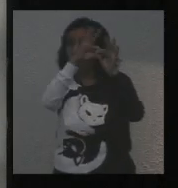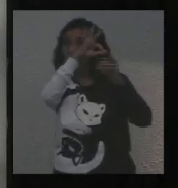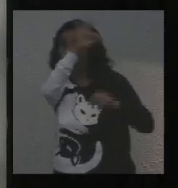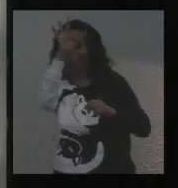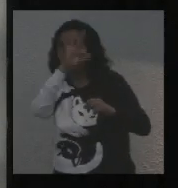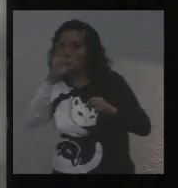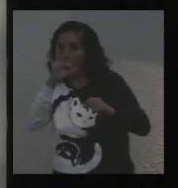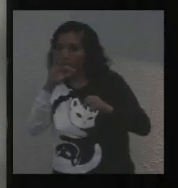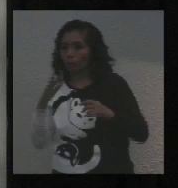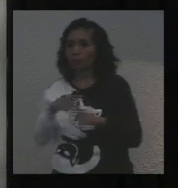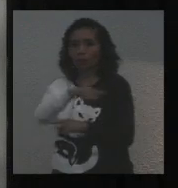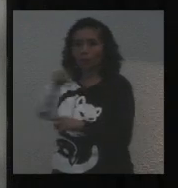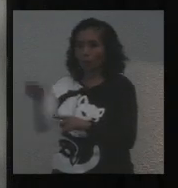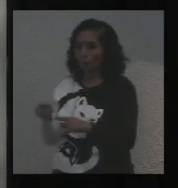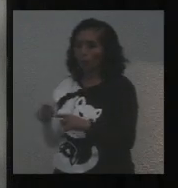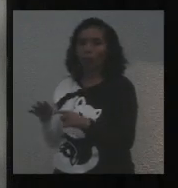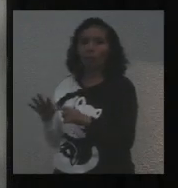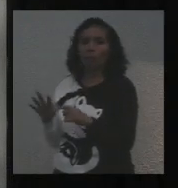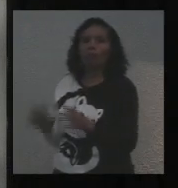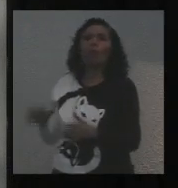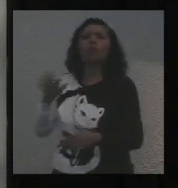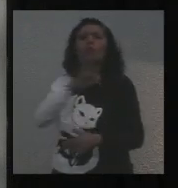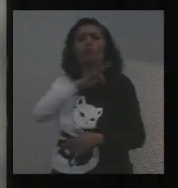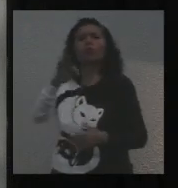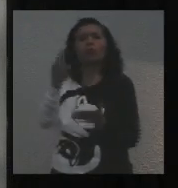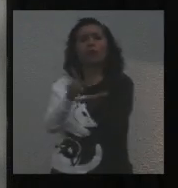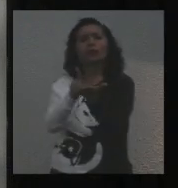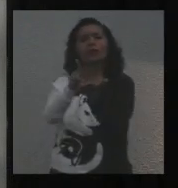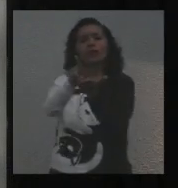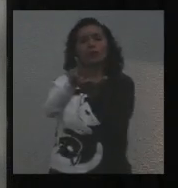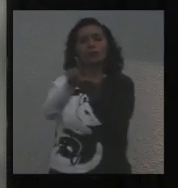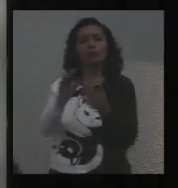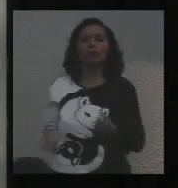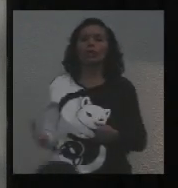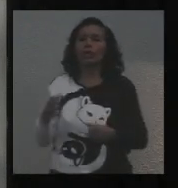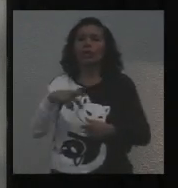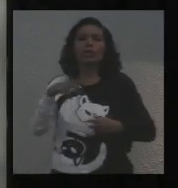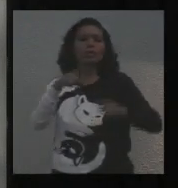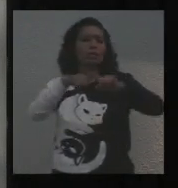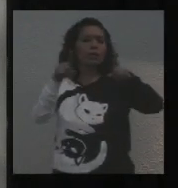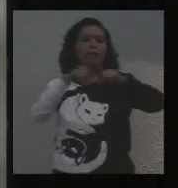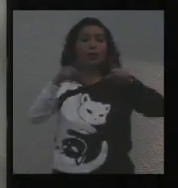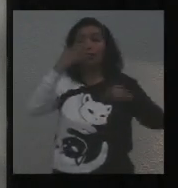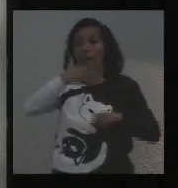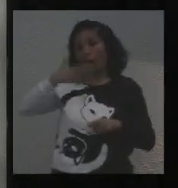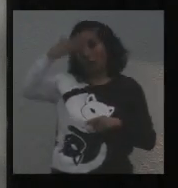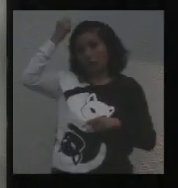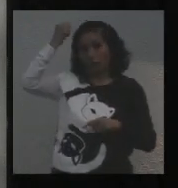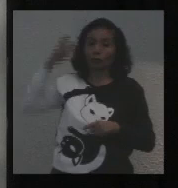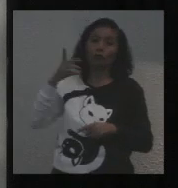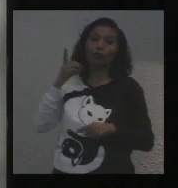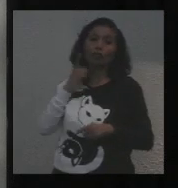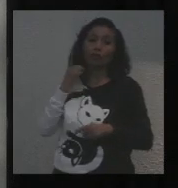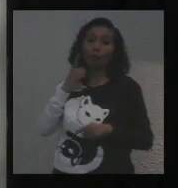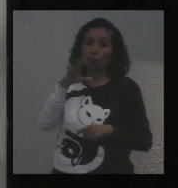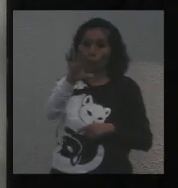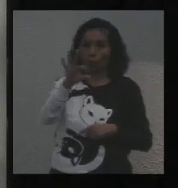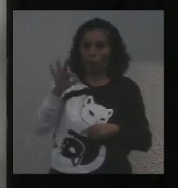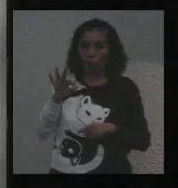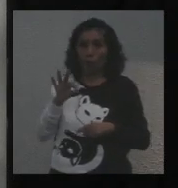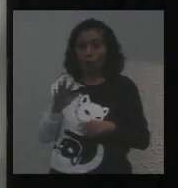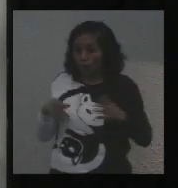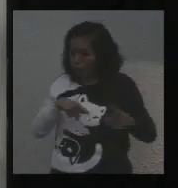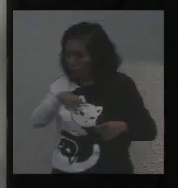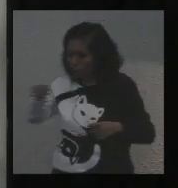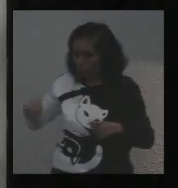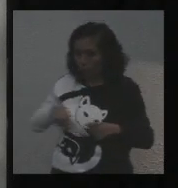elección respectiva, tendrá derecho a que se acredite de sus candidatos a un diputado. Segundo, si se logra la